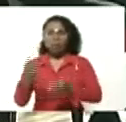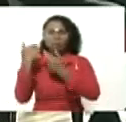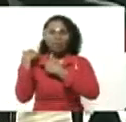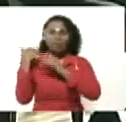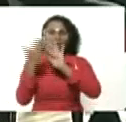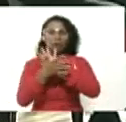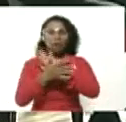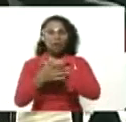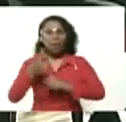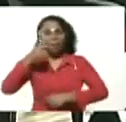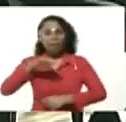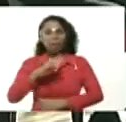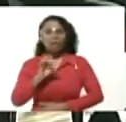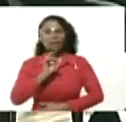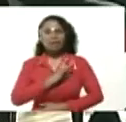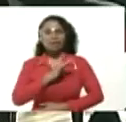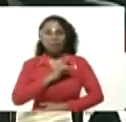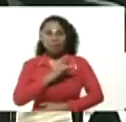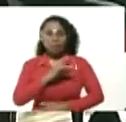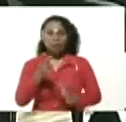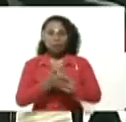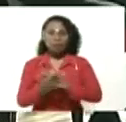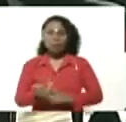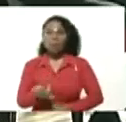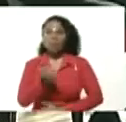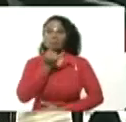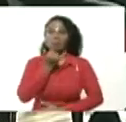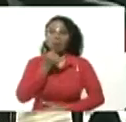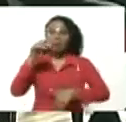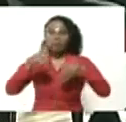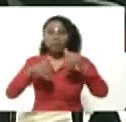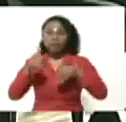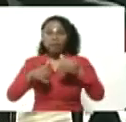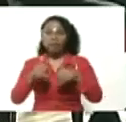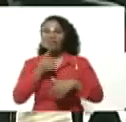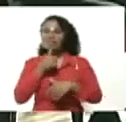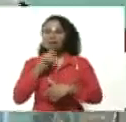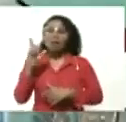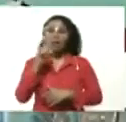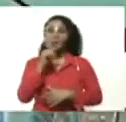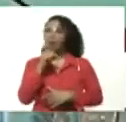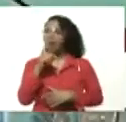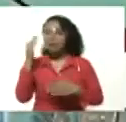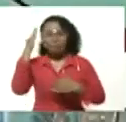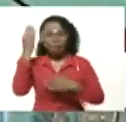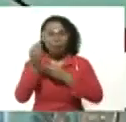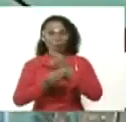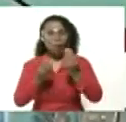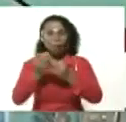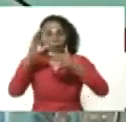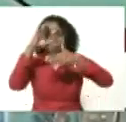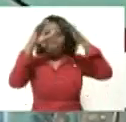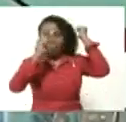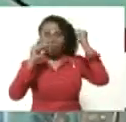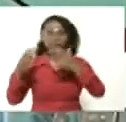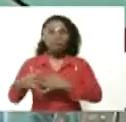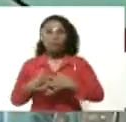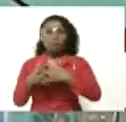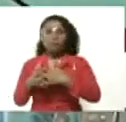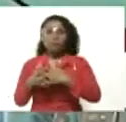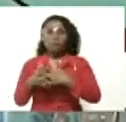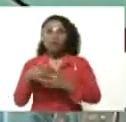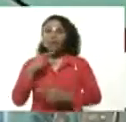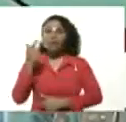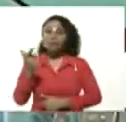el pueblo chileno se hubiera equivocado votando a quien no tenía el placer de la embajada norteamericana. Decía que